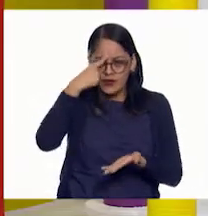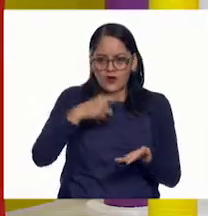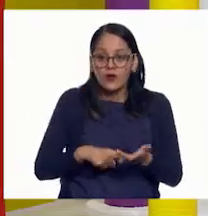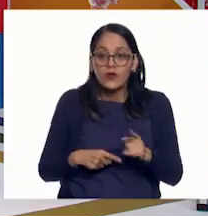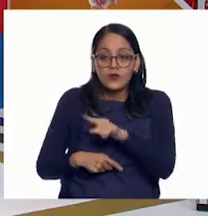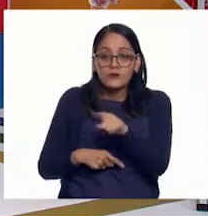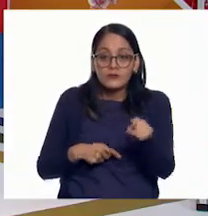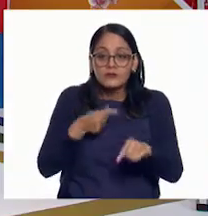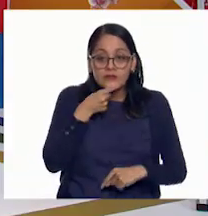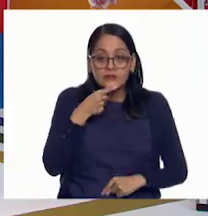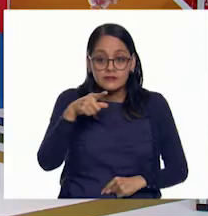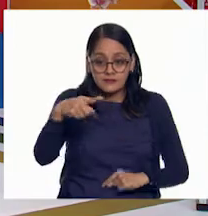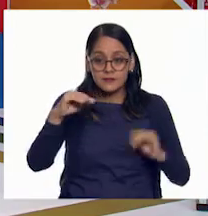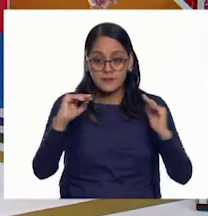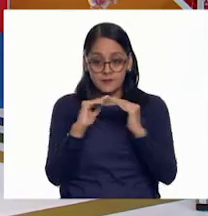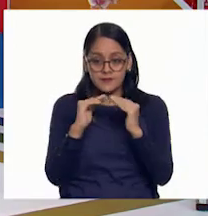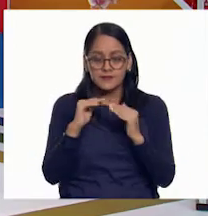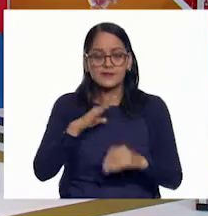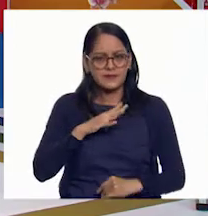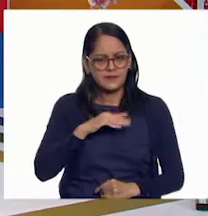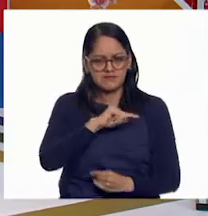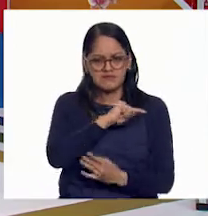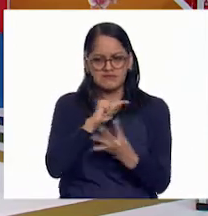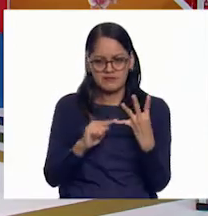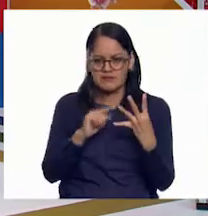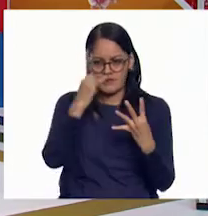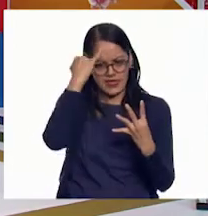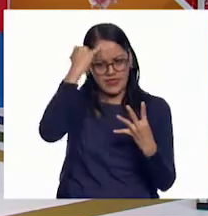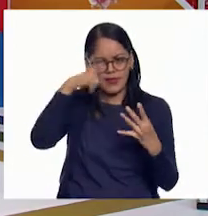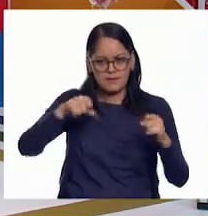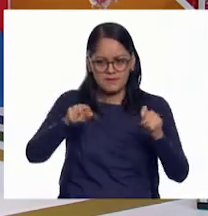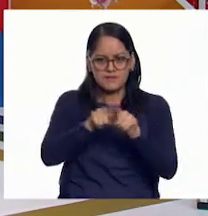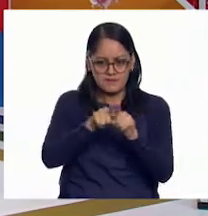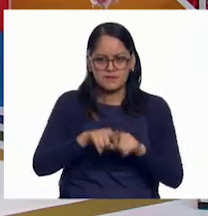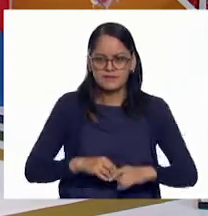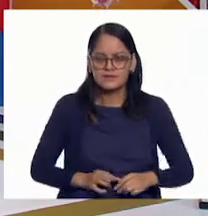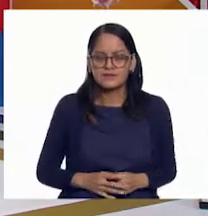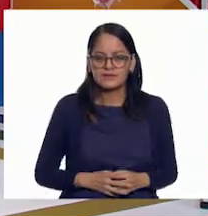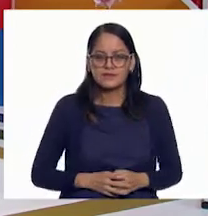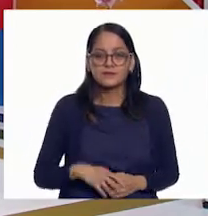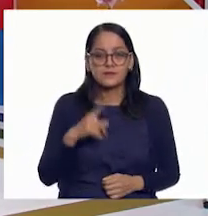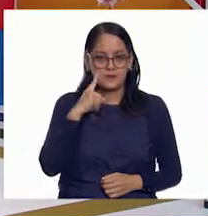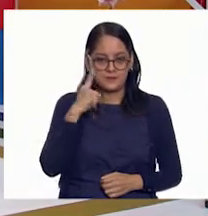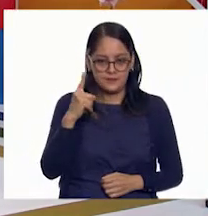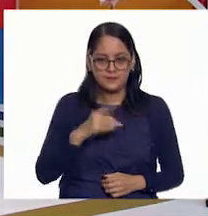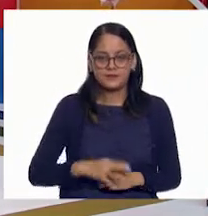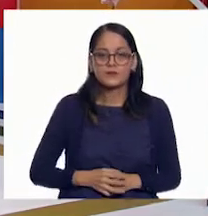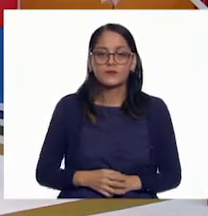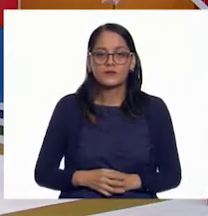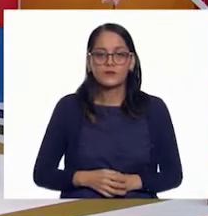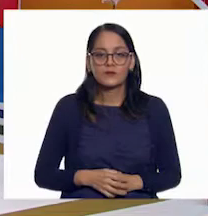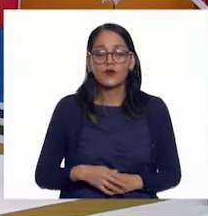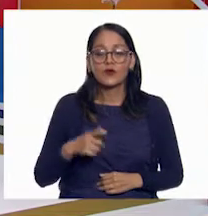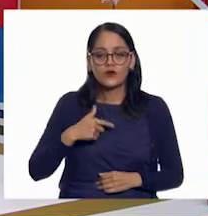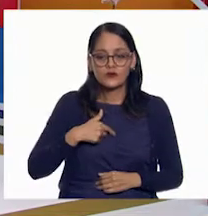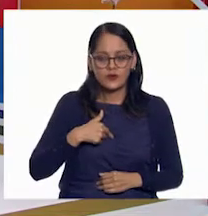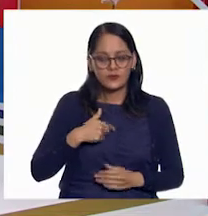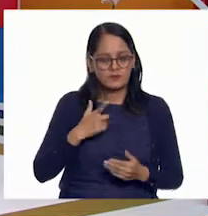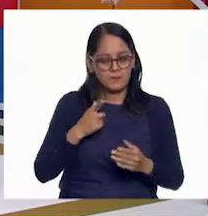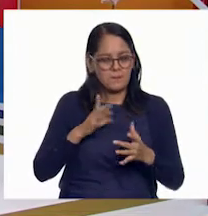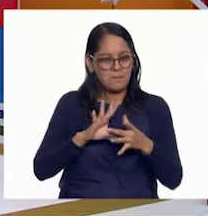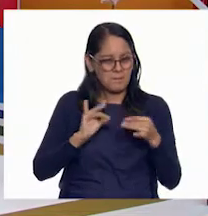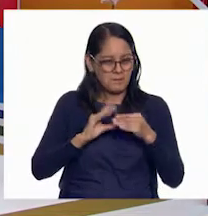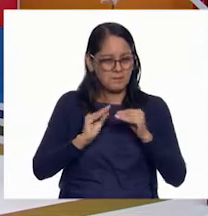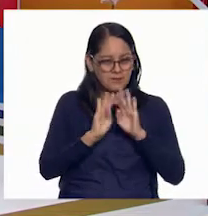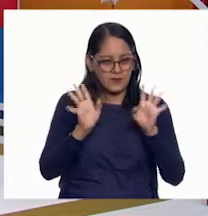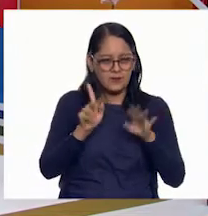niños y niñas, también en casa tienen todas estas ideas. Fíjate muy bien. Lo voy a hacer evidente, a lo